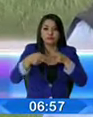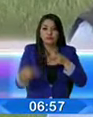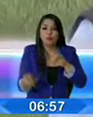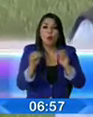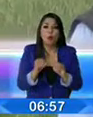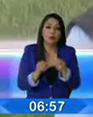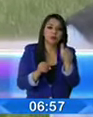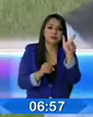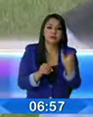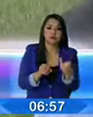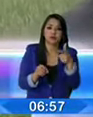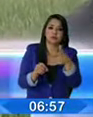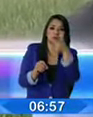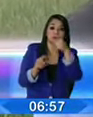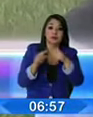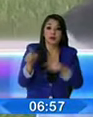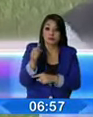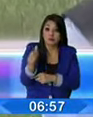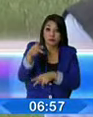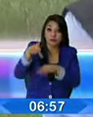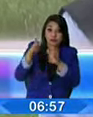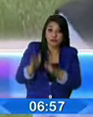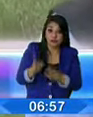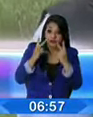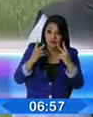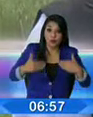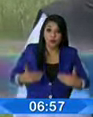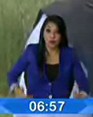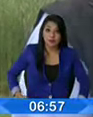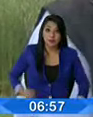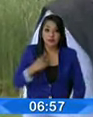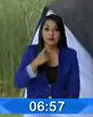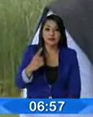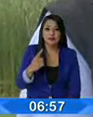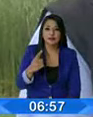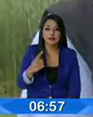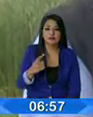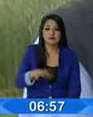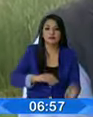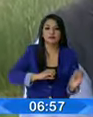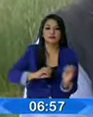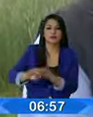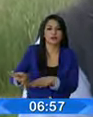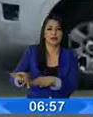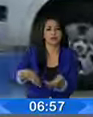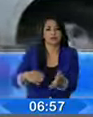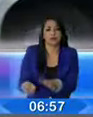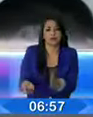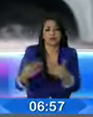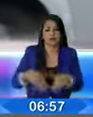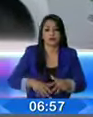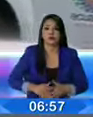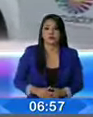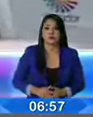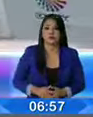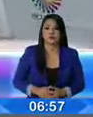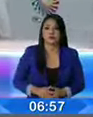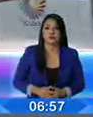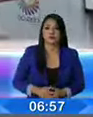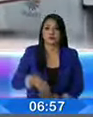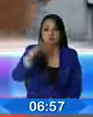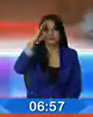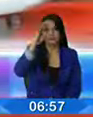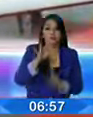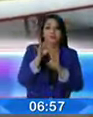las primeras versiones de los peritos indican de que ha sido arrojado ya sin vida. Hasta el Laboratorio de